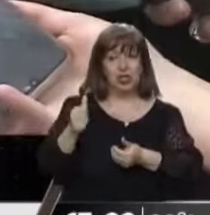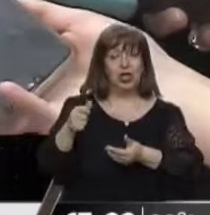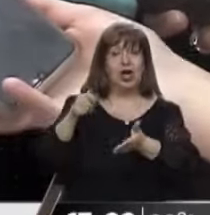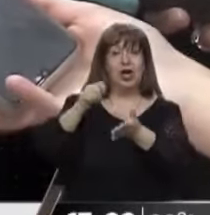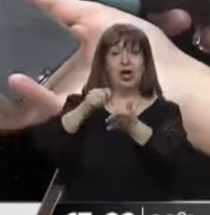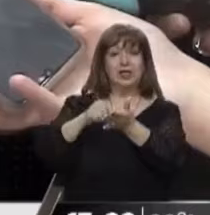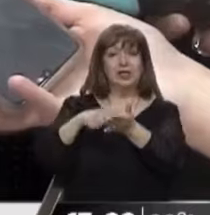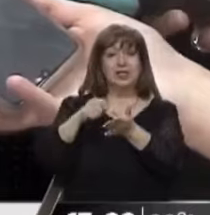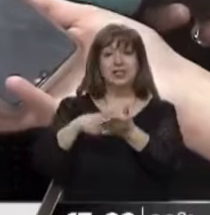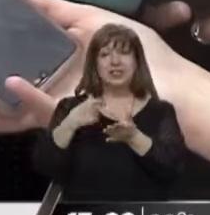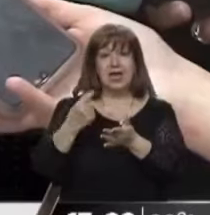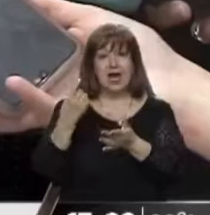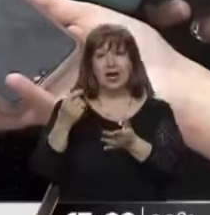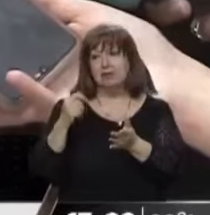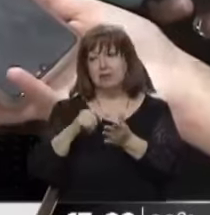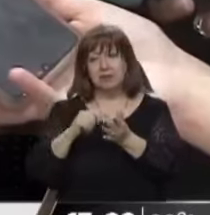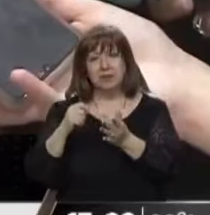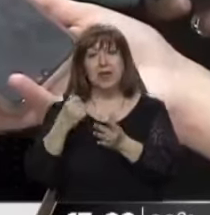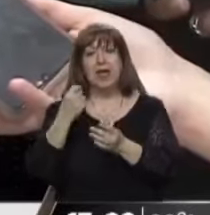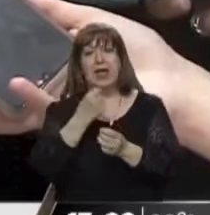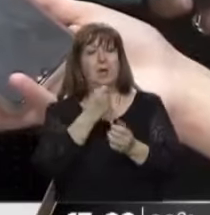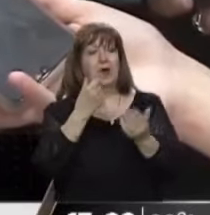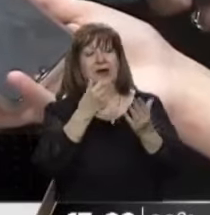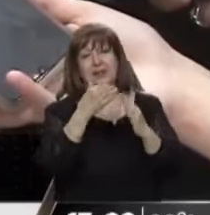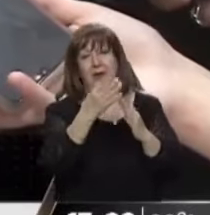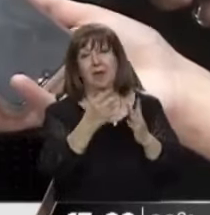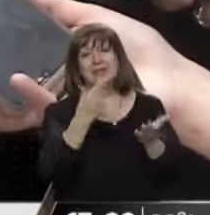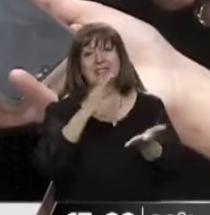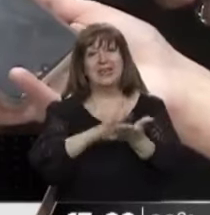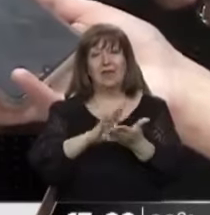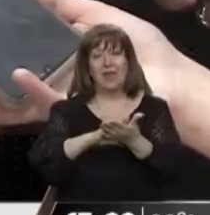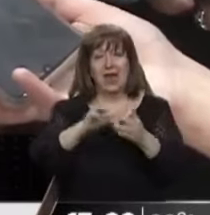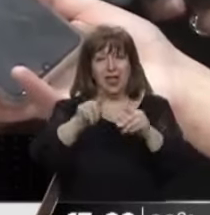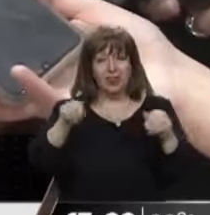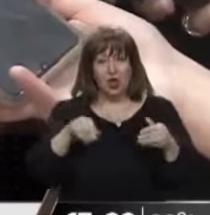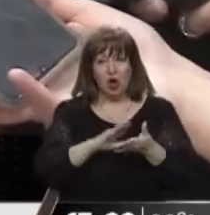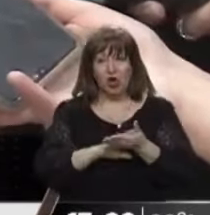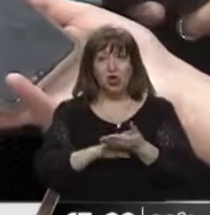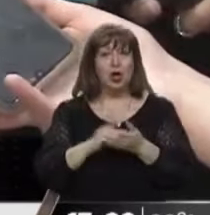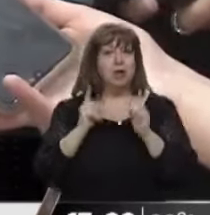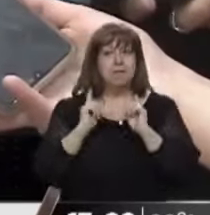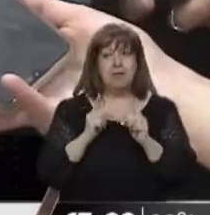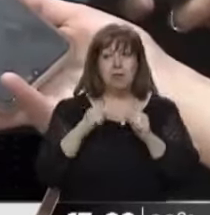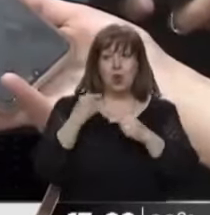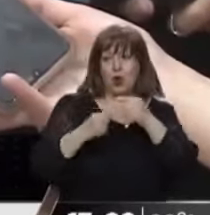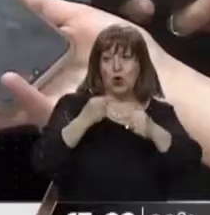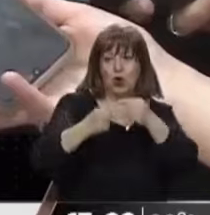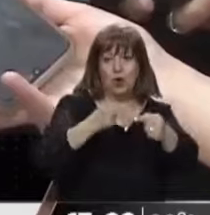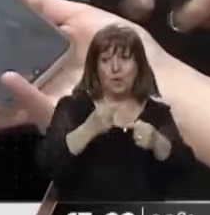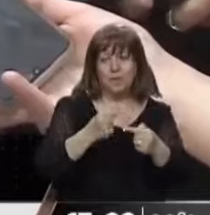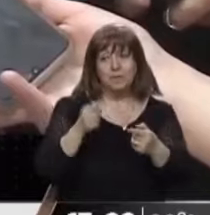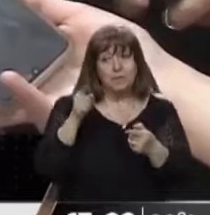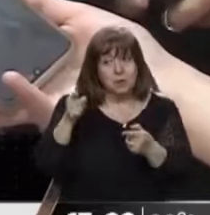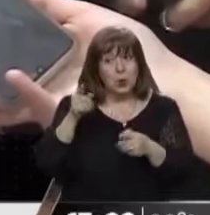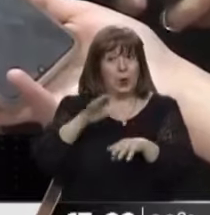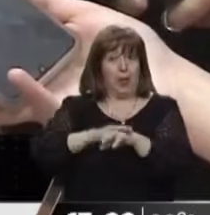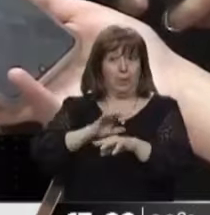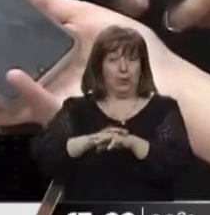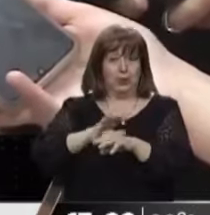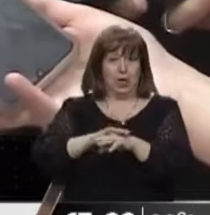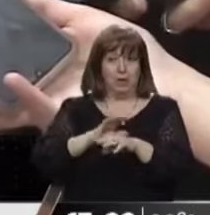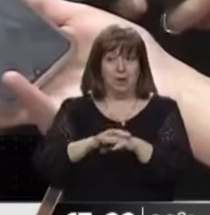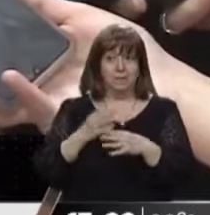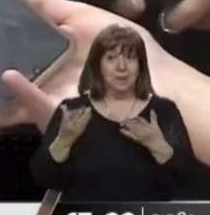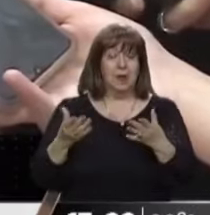debemos responder ante los vecinos. Como por ejemplo, el tema de certificaciones, eso no se puede parar porque el tema es inherente a que pueda